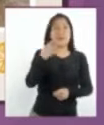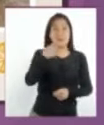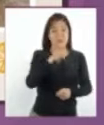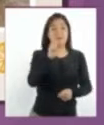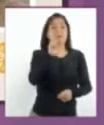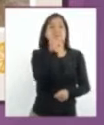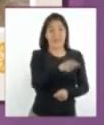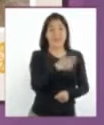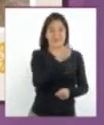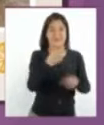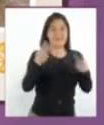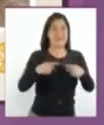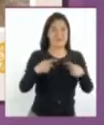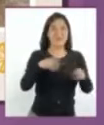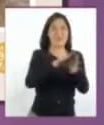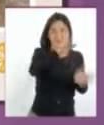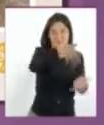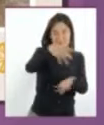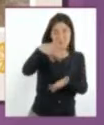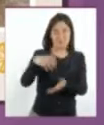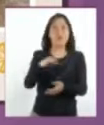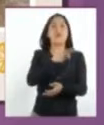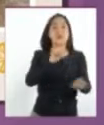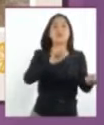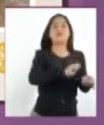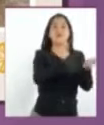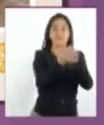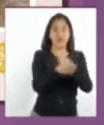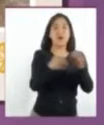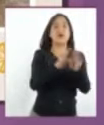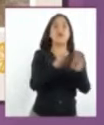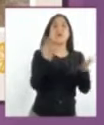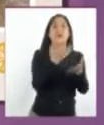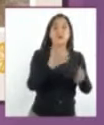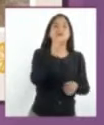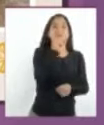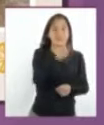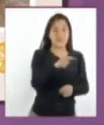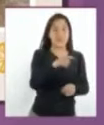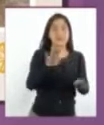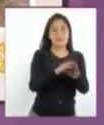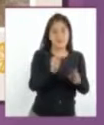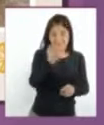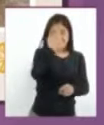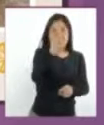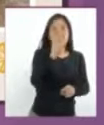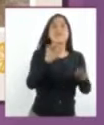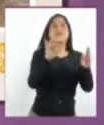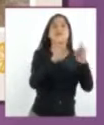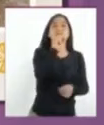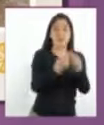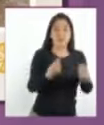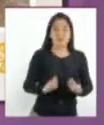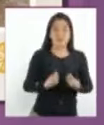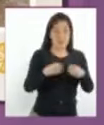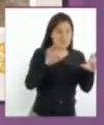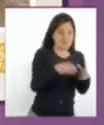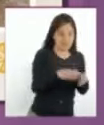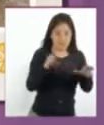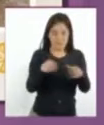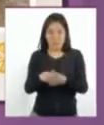estos cazadores-recolectores pudieron evolucionar y ser capaces de crear formas de vida